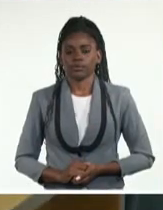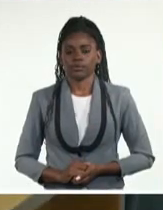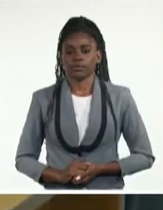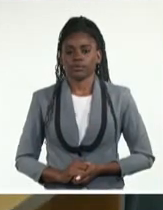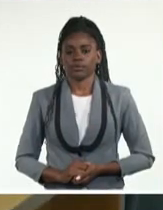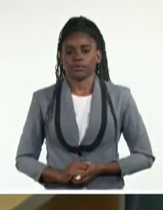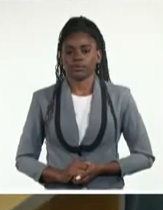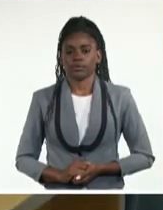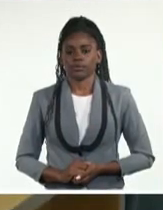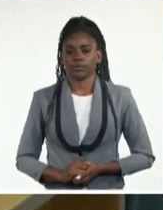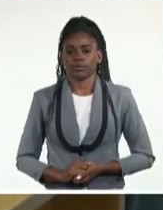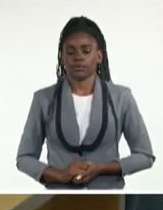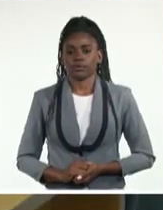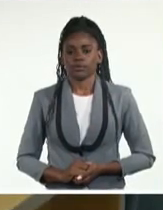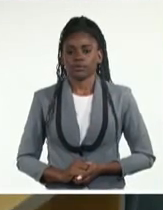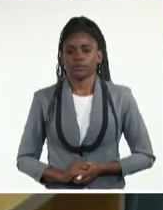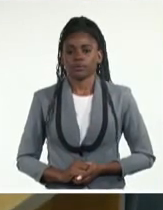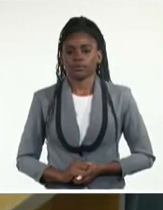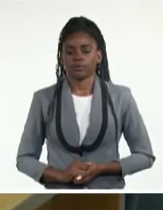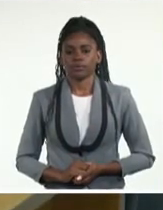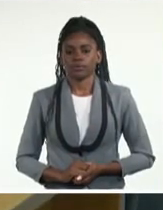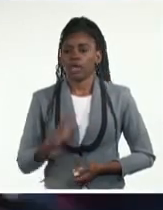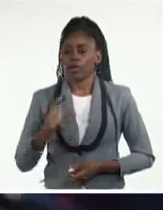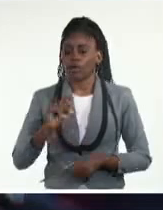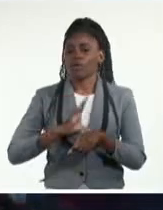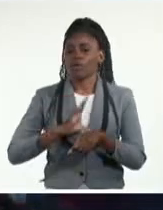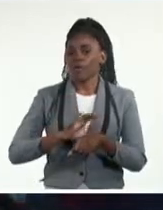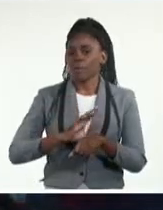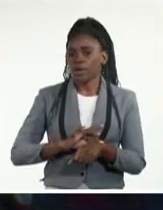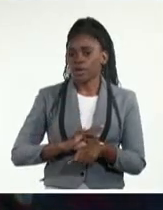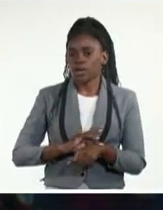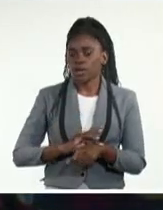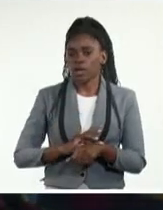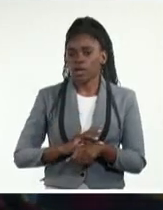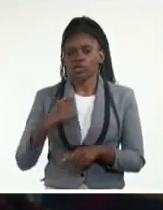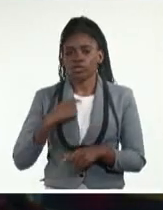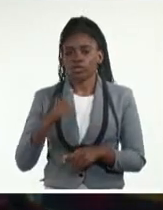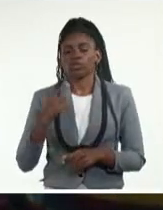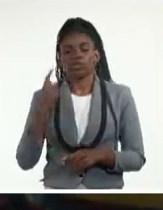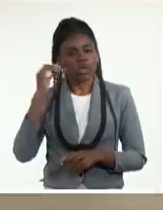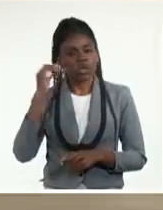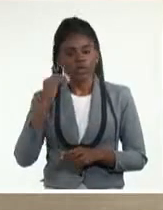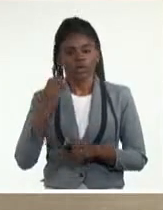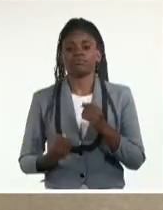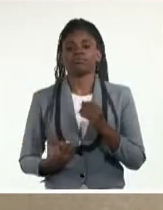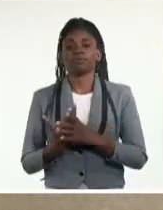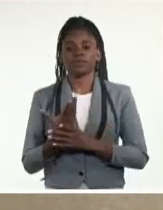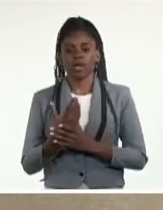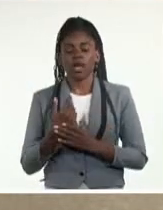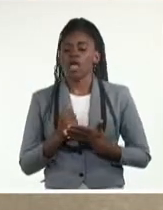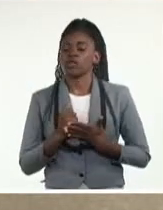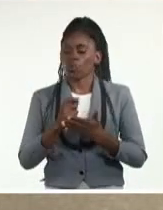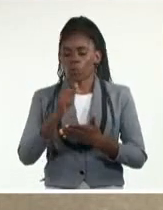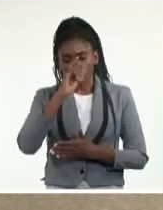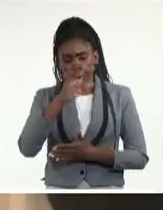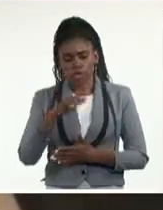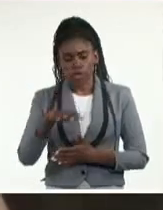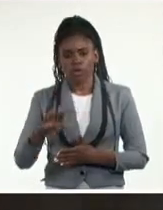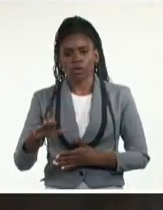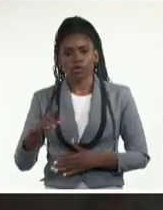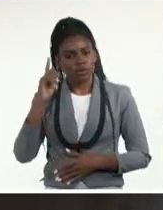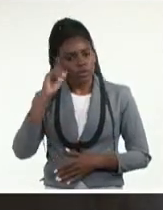de carencia, de bloqueo, de epidemia, y nos hemos sabido crecer. Destacar el servicio de terapia intensiva, se